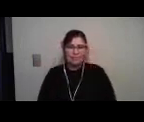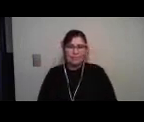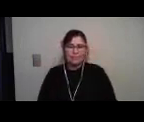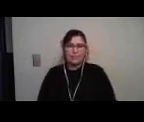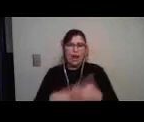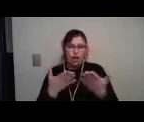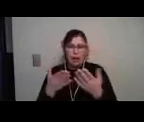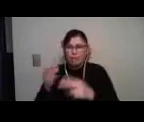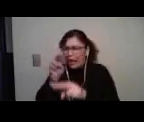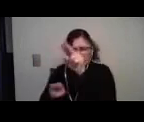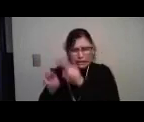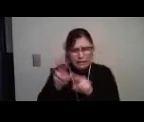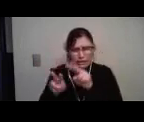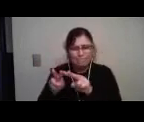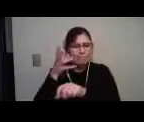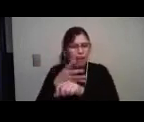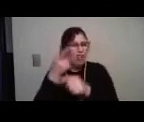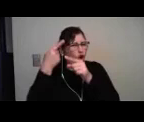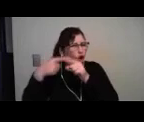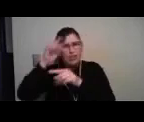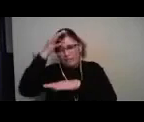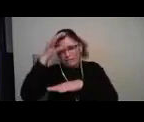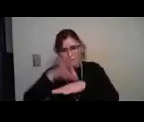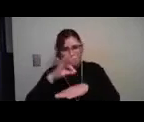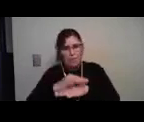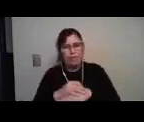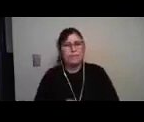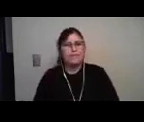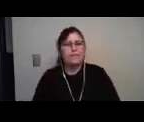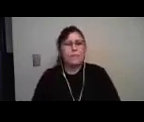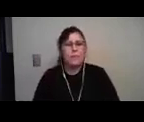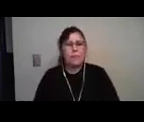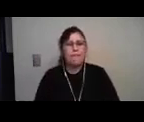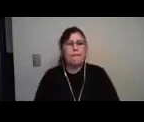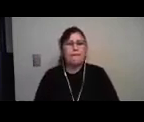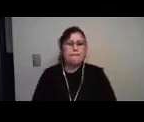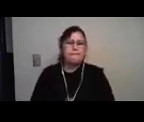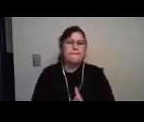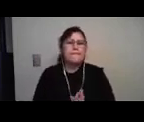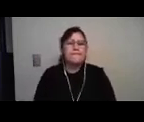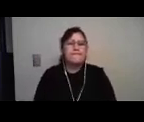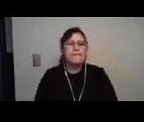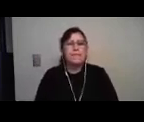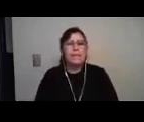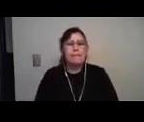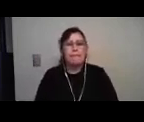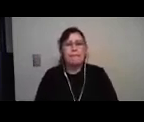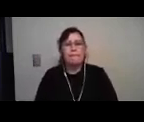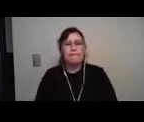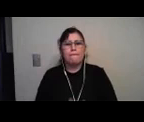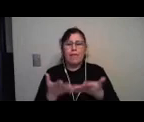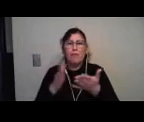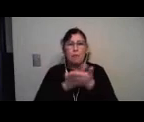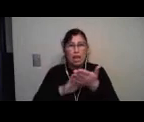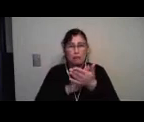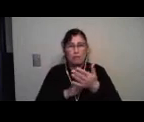Clínicamente también hay otras enfermedades que también es común, que se asocian mucho en el artrosis de